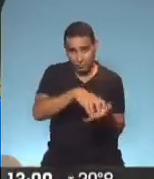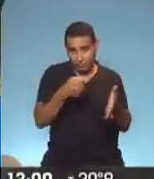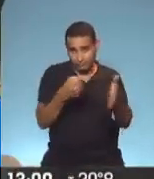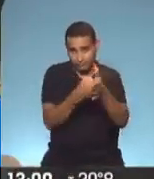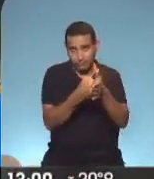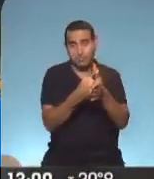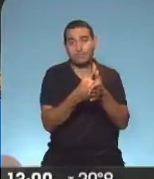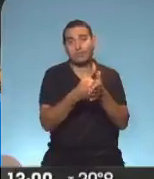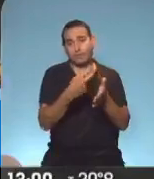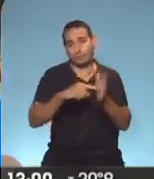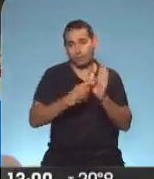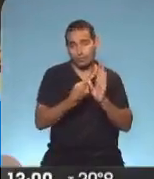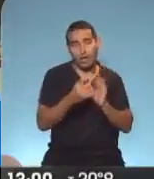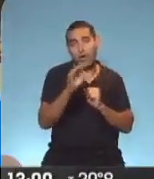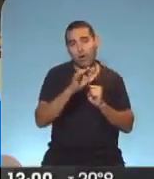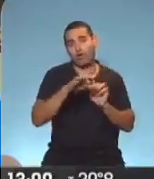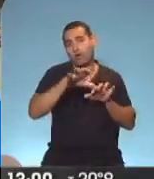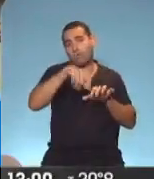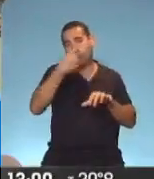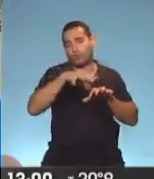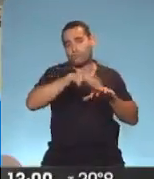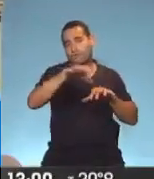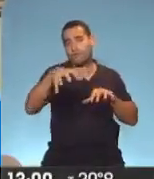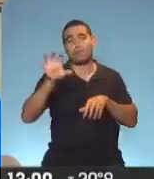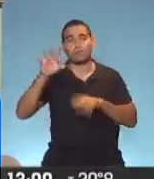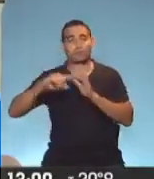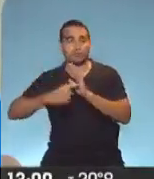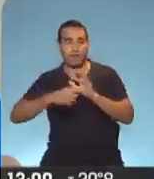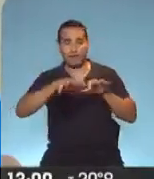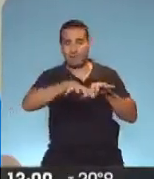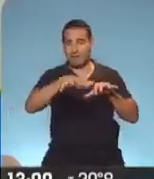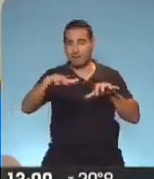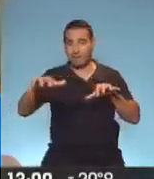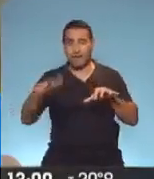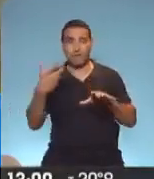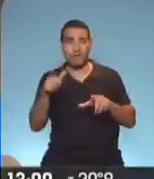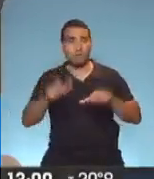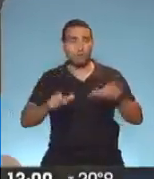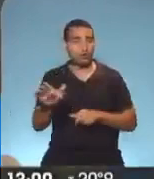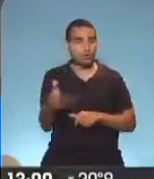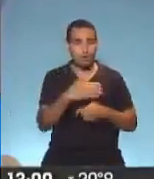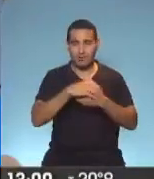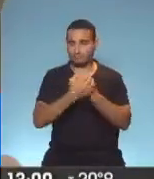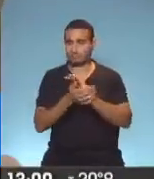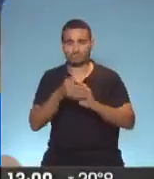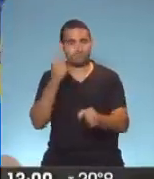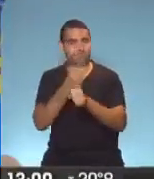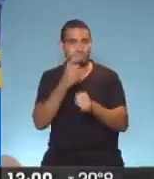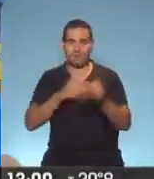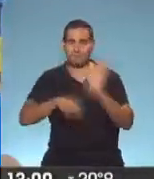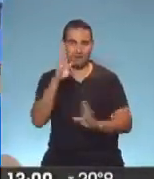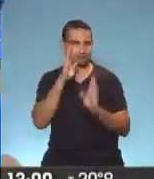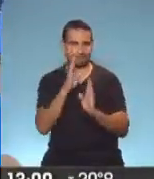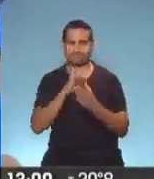la ciudad de Buenos Aires o en las terminales en el Gran Buenos Aires, de manera tal que la higiene sea lo que prevalezca por sobre todas las